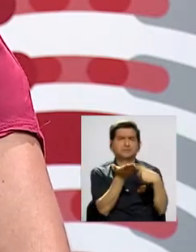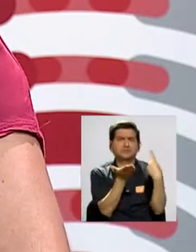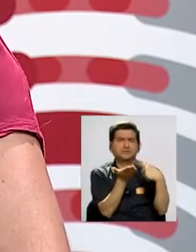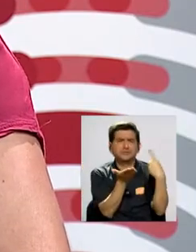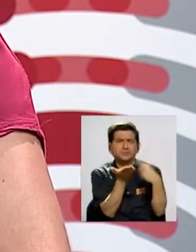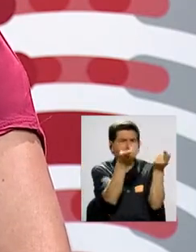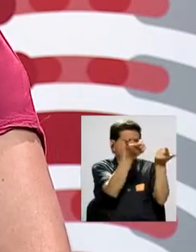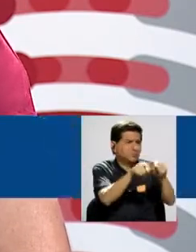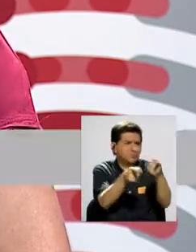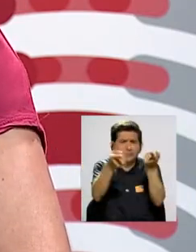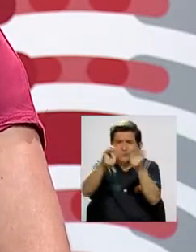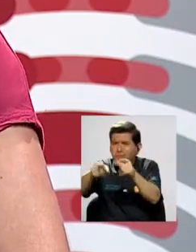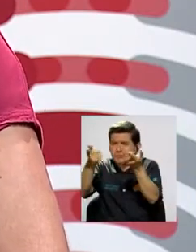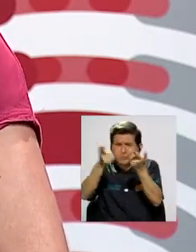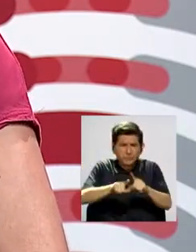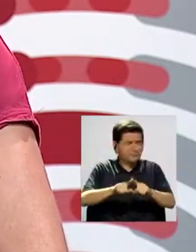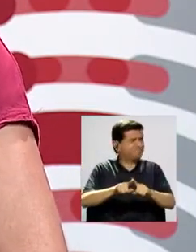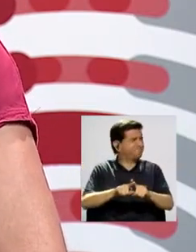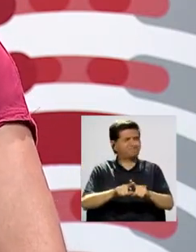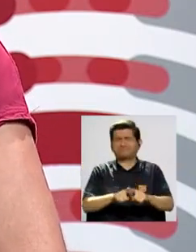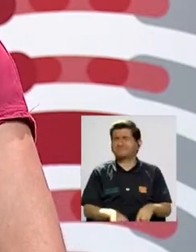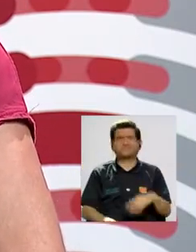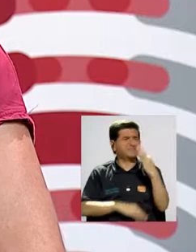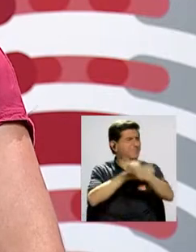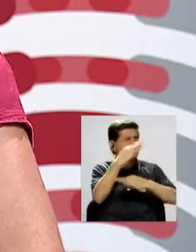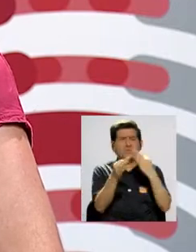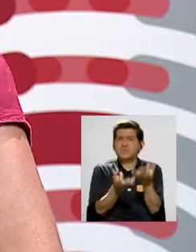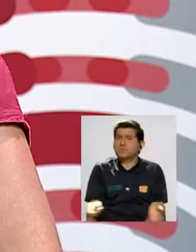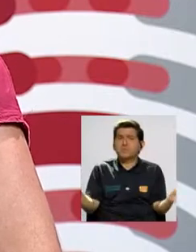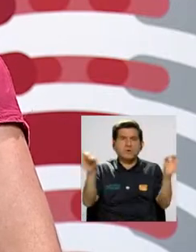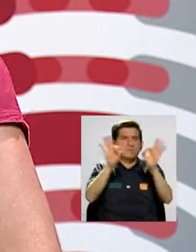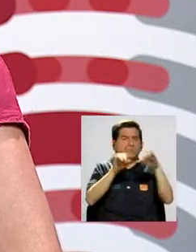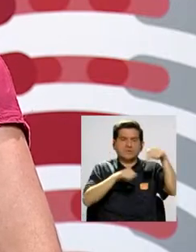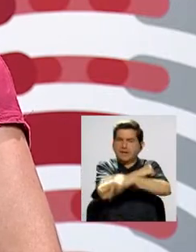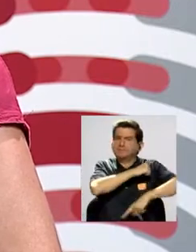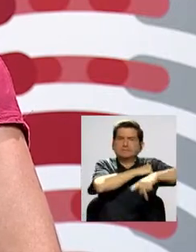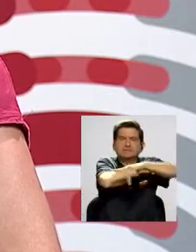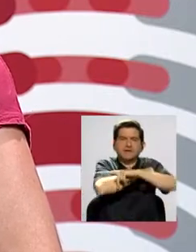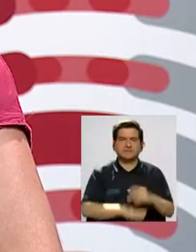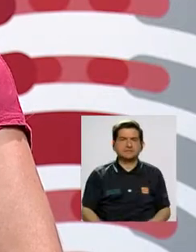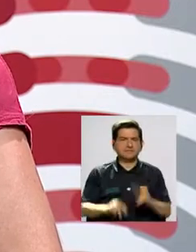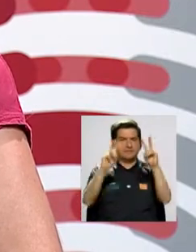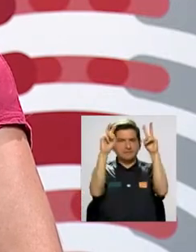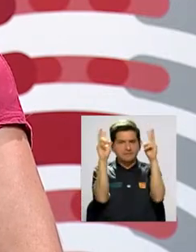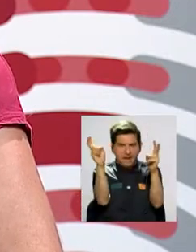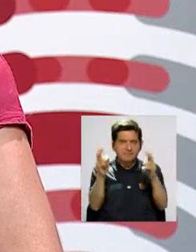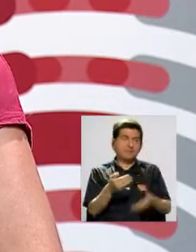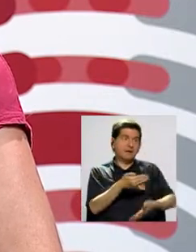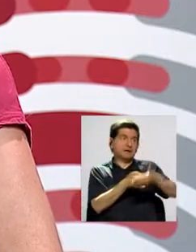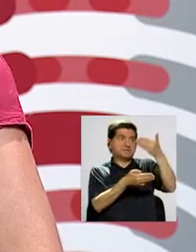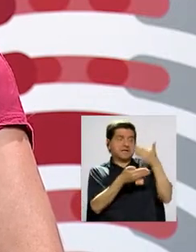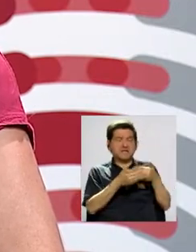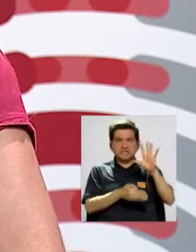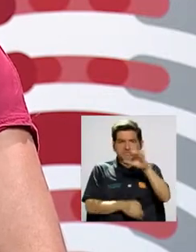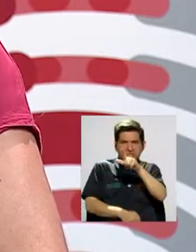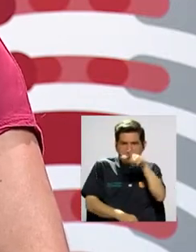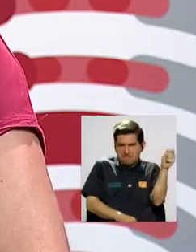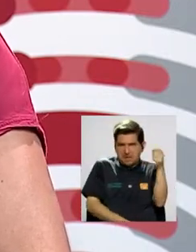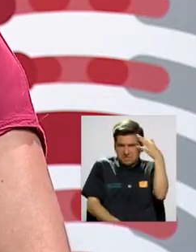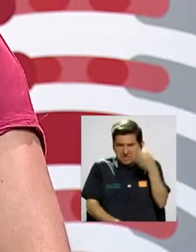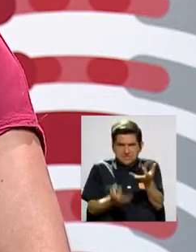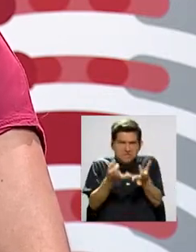que se han dado distan mucho de ser las discusiones relevantes para nuestro país. O sea, los temas que otrora hace 5 meses nos